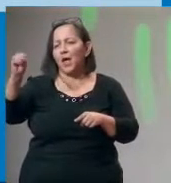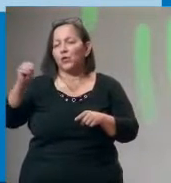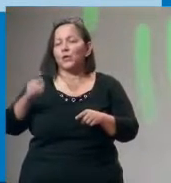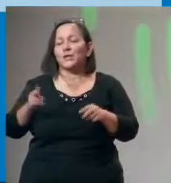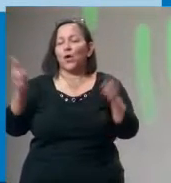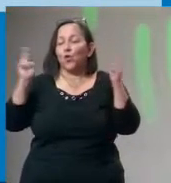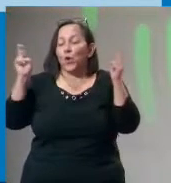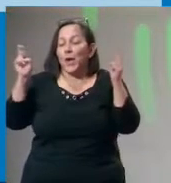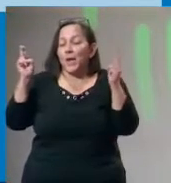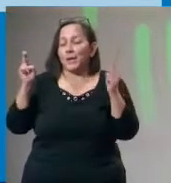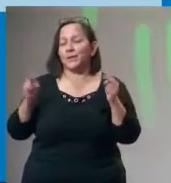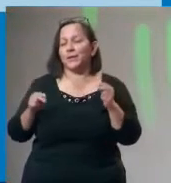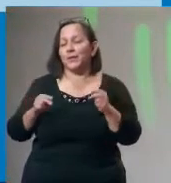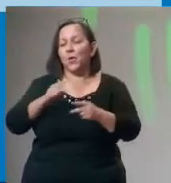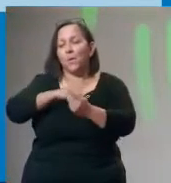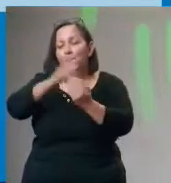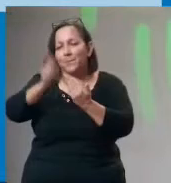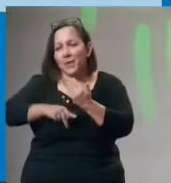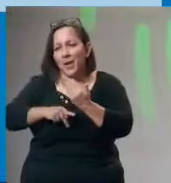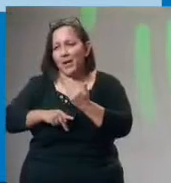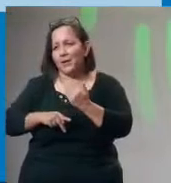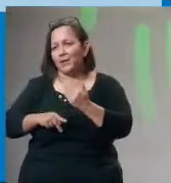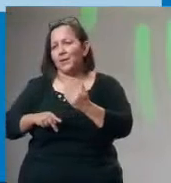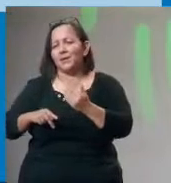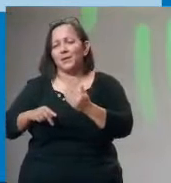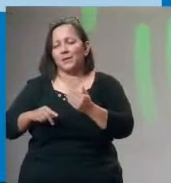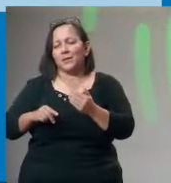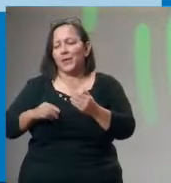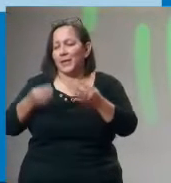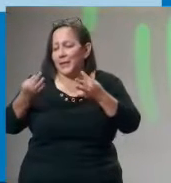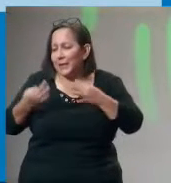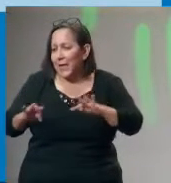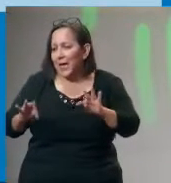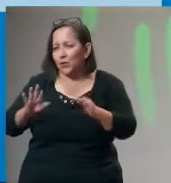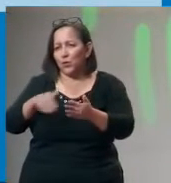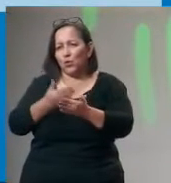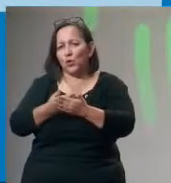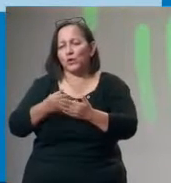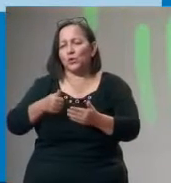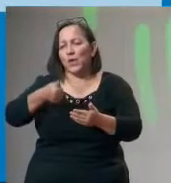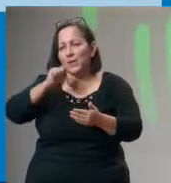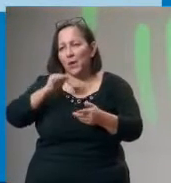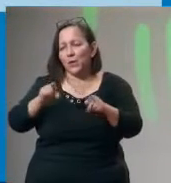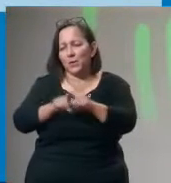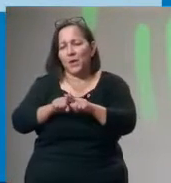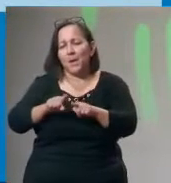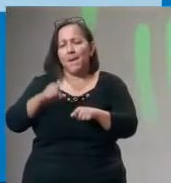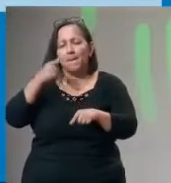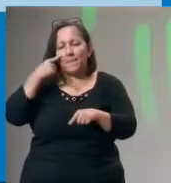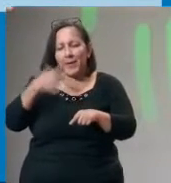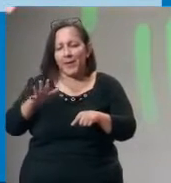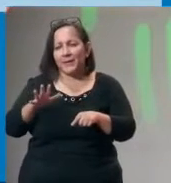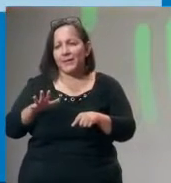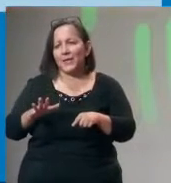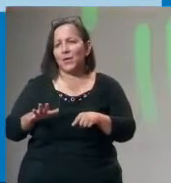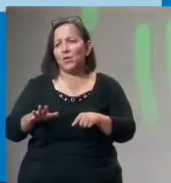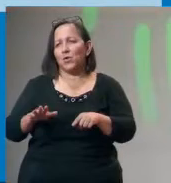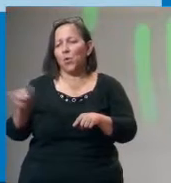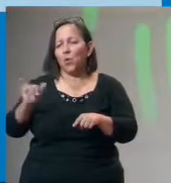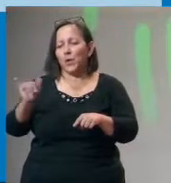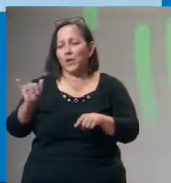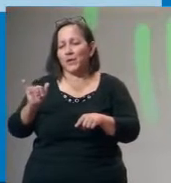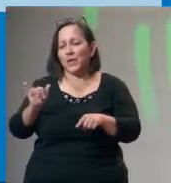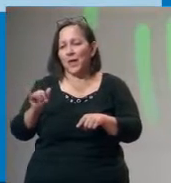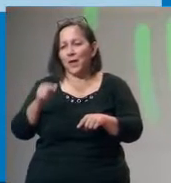plan regional de tratamiento de aguas residuales, similar al que ya se está llevando a cabo en el otro lado del Virilla,